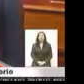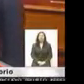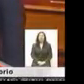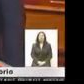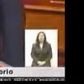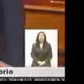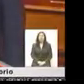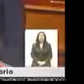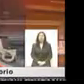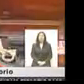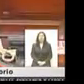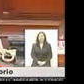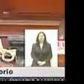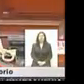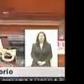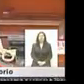Siguiente pregunta.